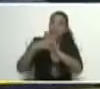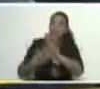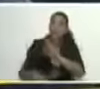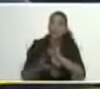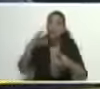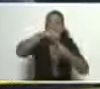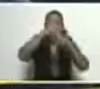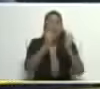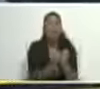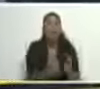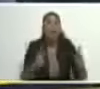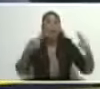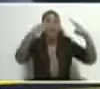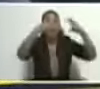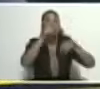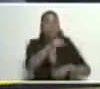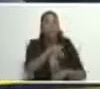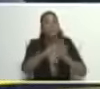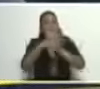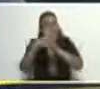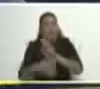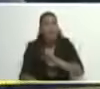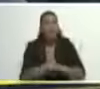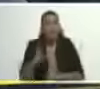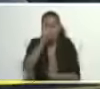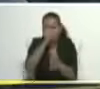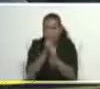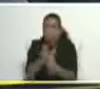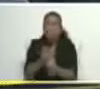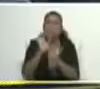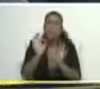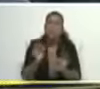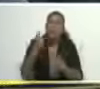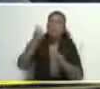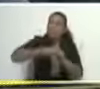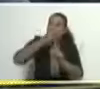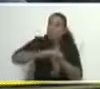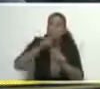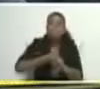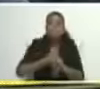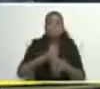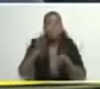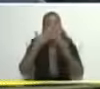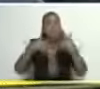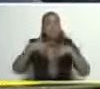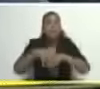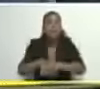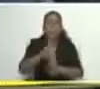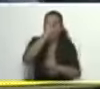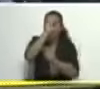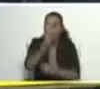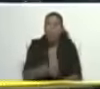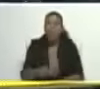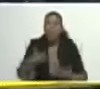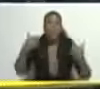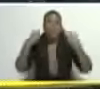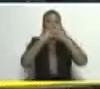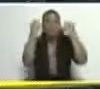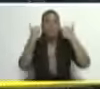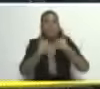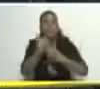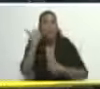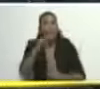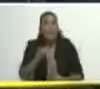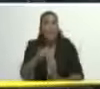ONU. Y debemos continuar fortaleciendo nuestra integración, reconociendo los desafíos